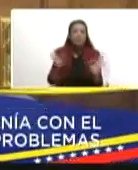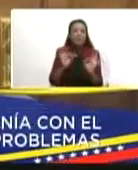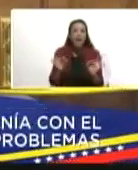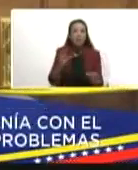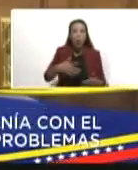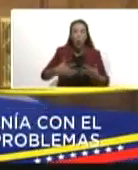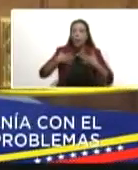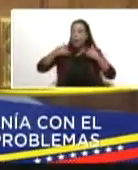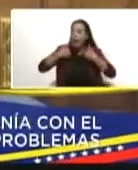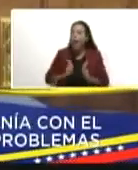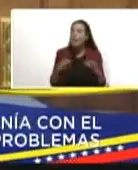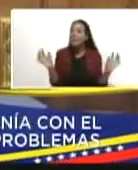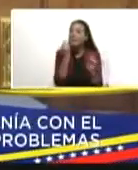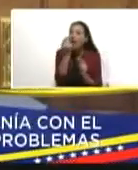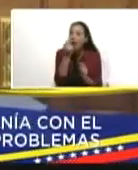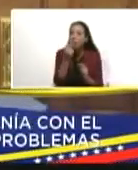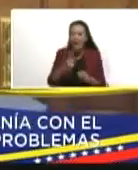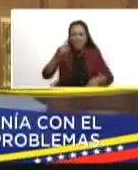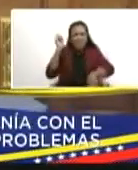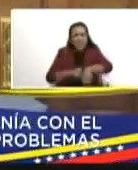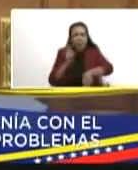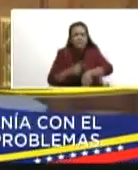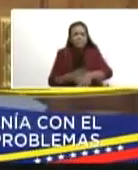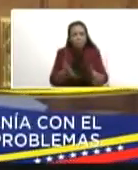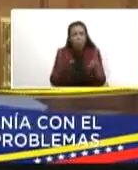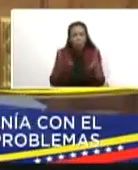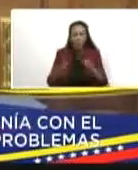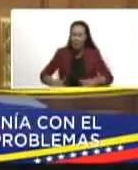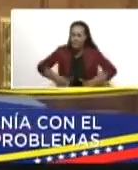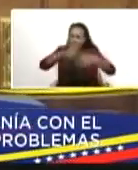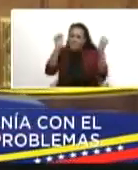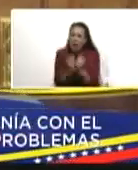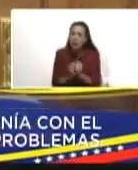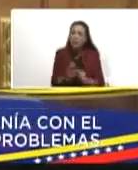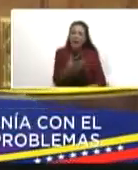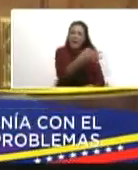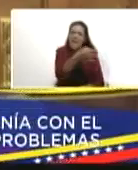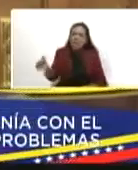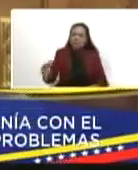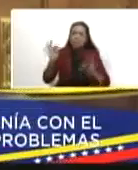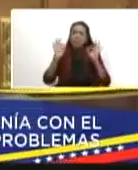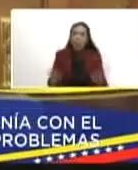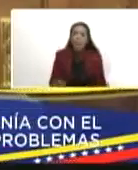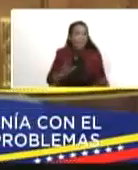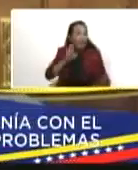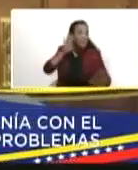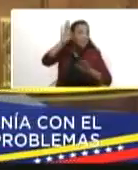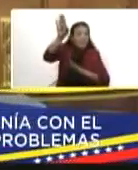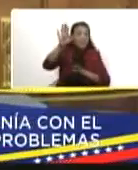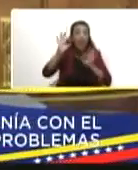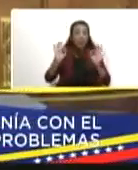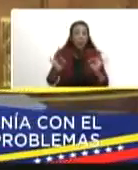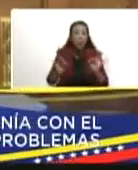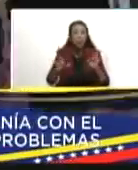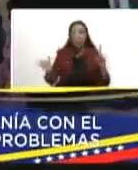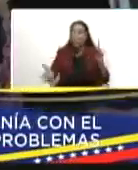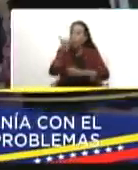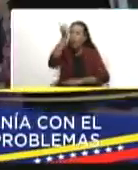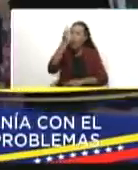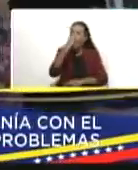nadie se canse es tiempo de la batalla definitiva para avanzar hacia nuevo